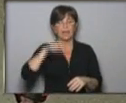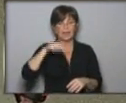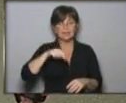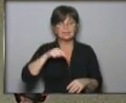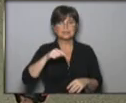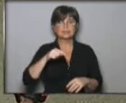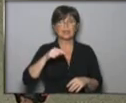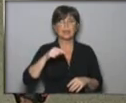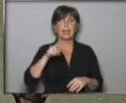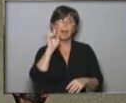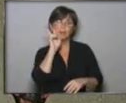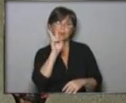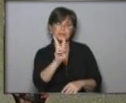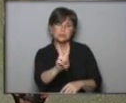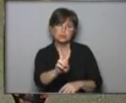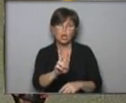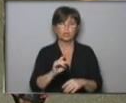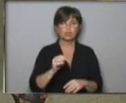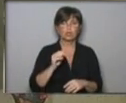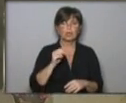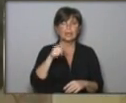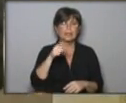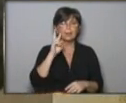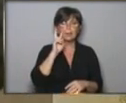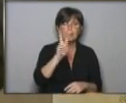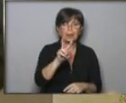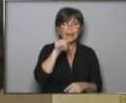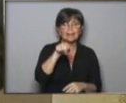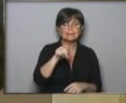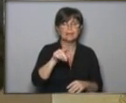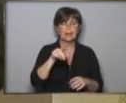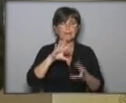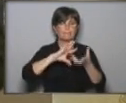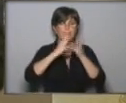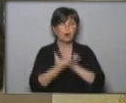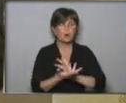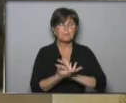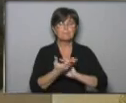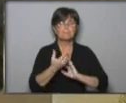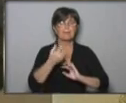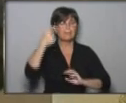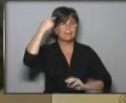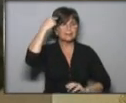este horizonte interpretativo, esta hermenéutica, esta interpretación,